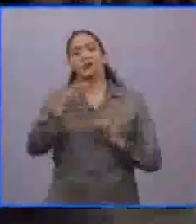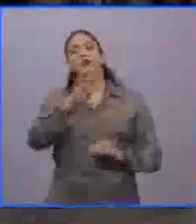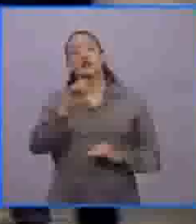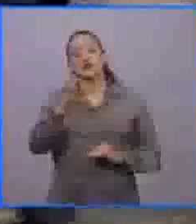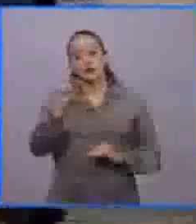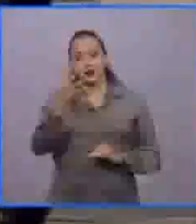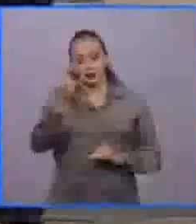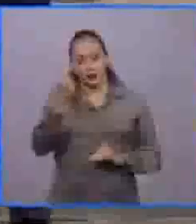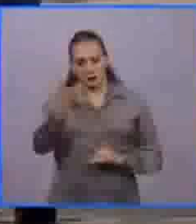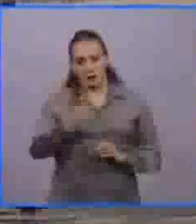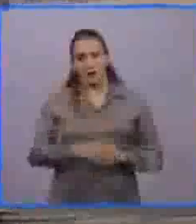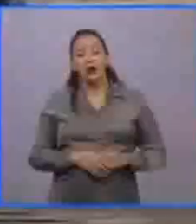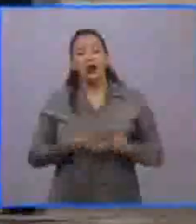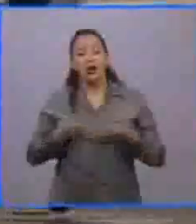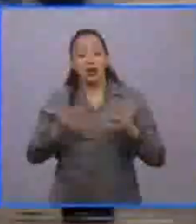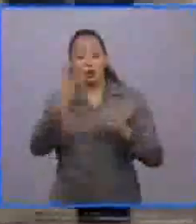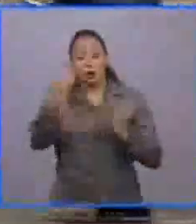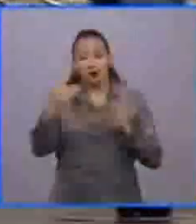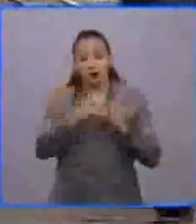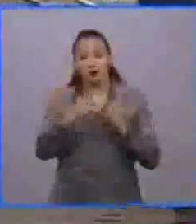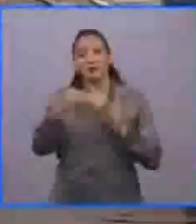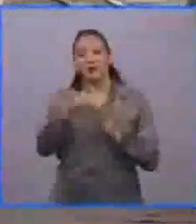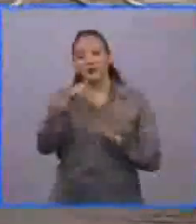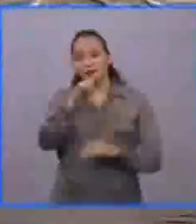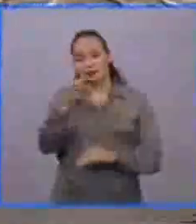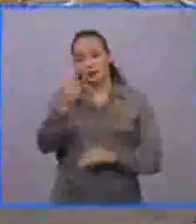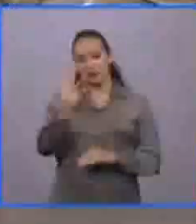6.870.429 pesos y gastos por